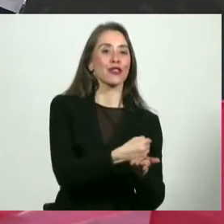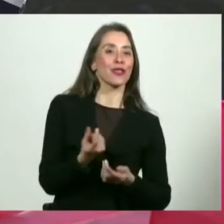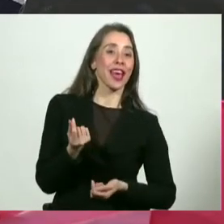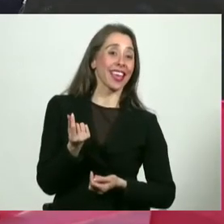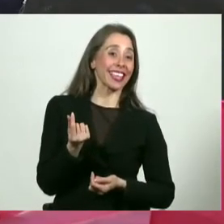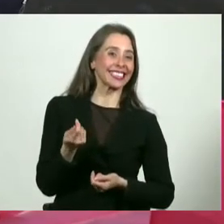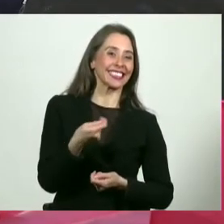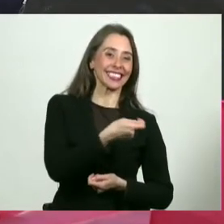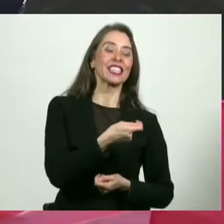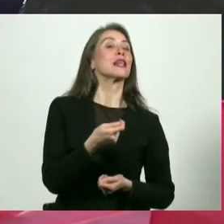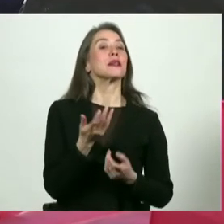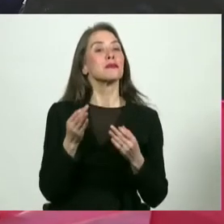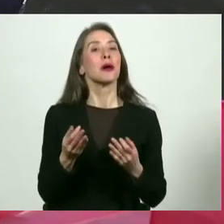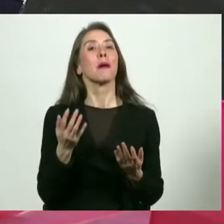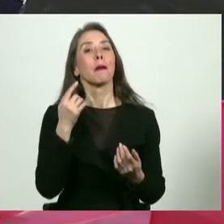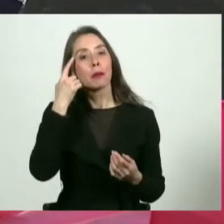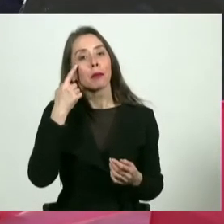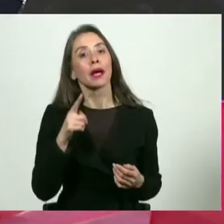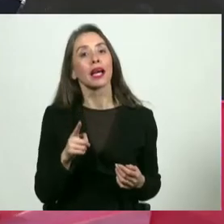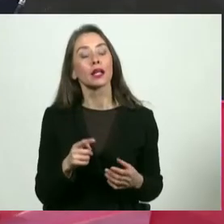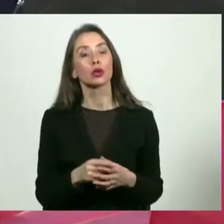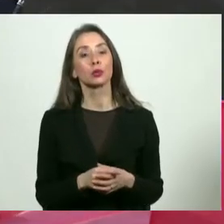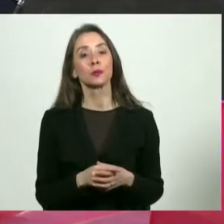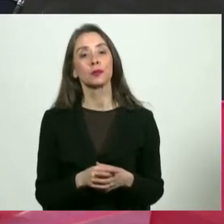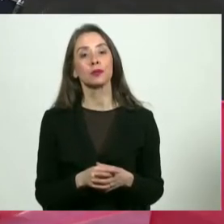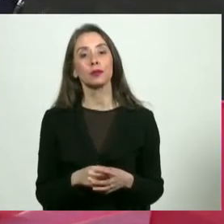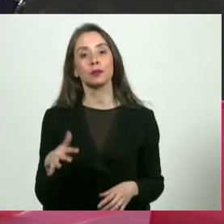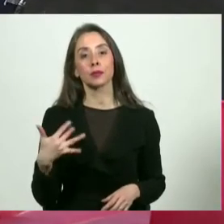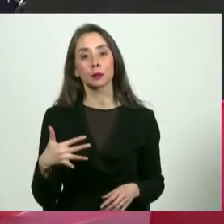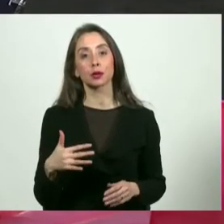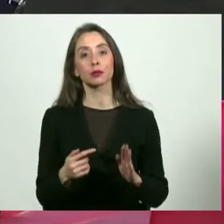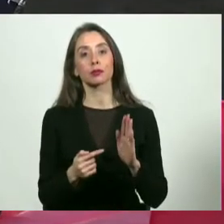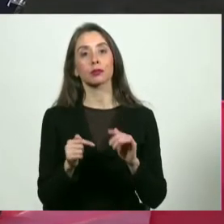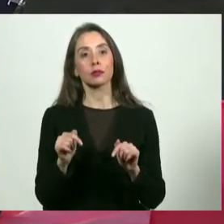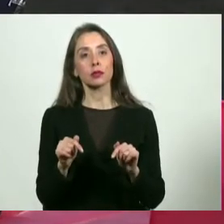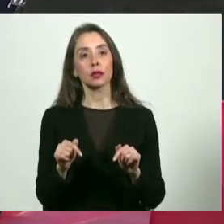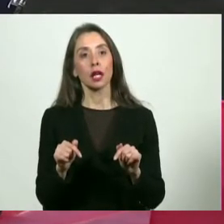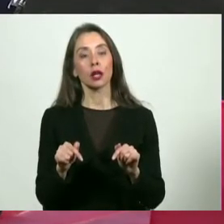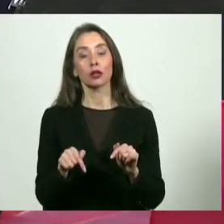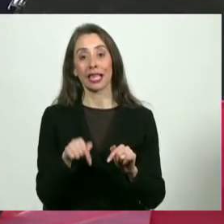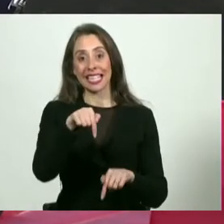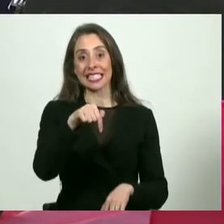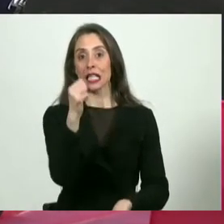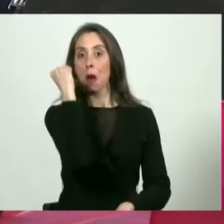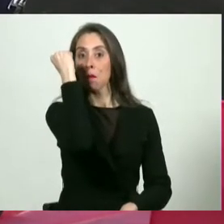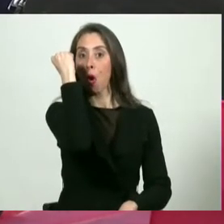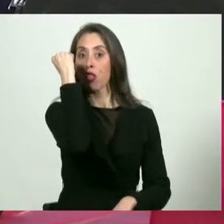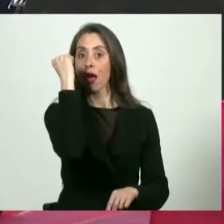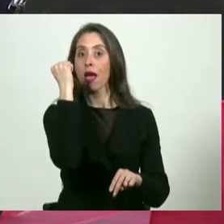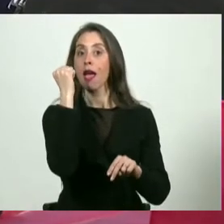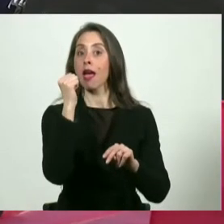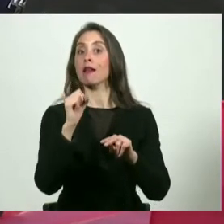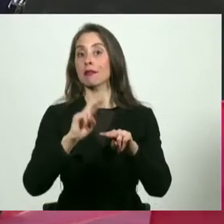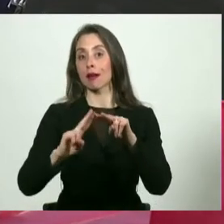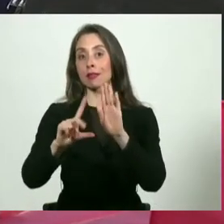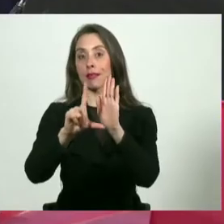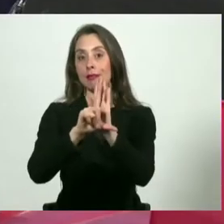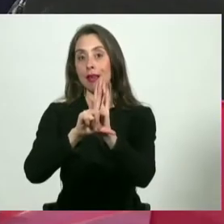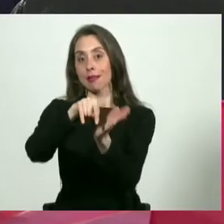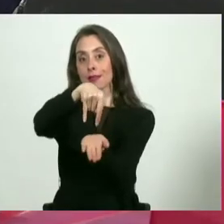y solamente queda seguir avanzando. Yo en ese sentido miro esto un poco más de optimismo. Muchas gracias. Diputado Chaín.